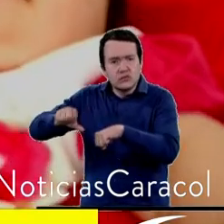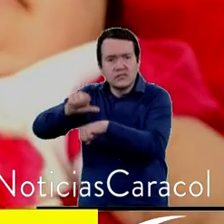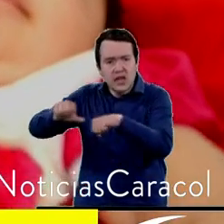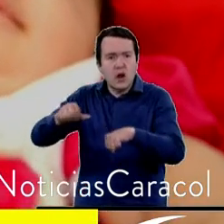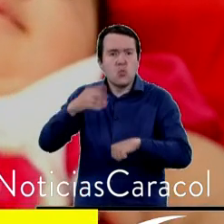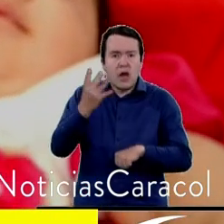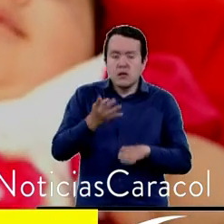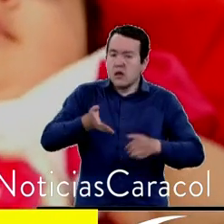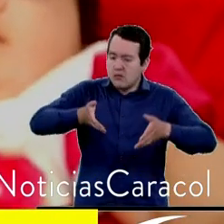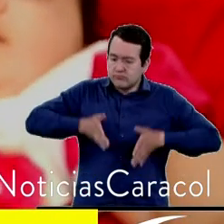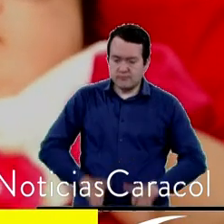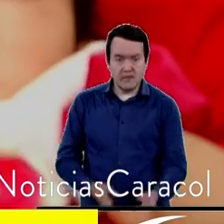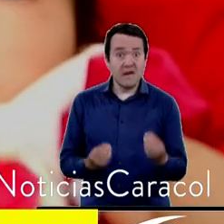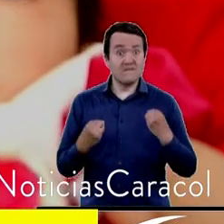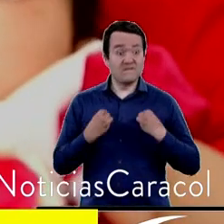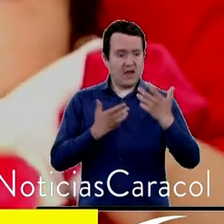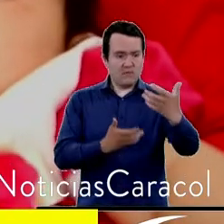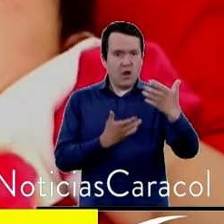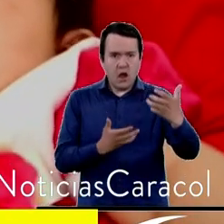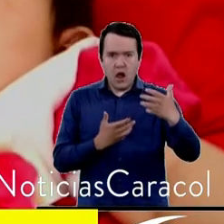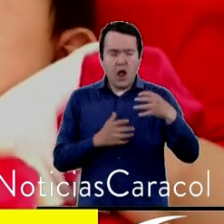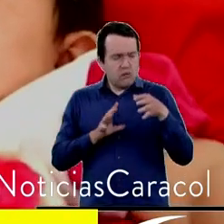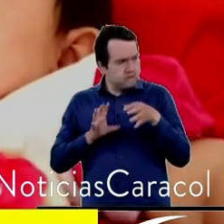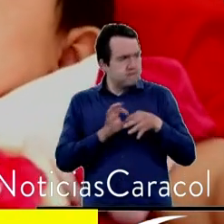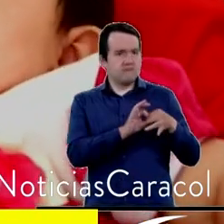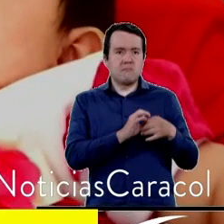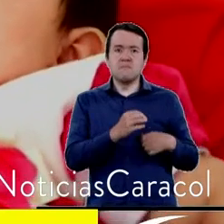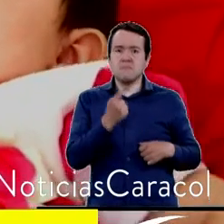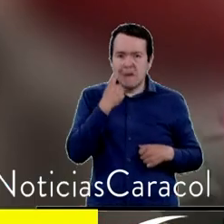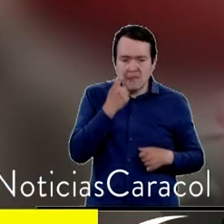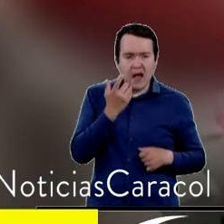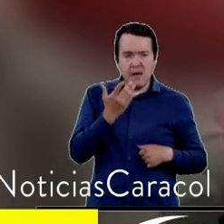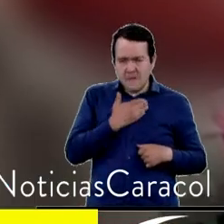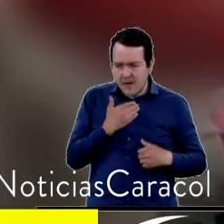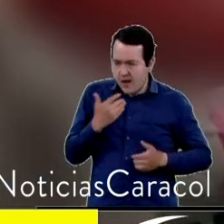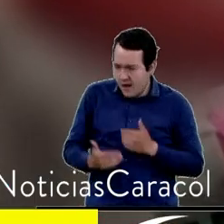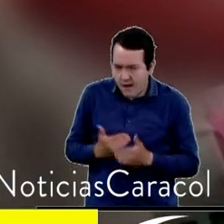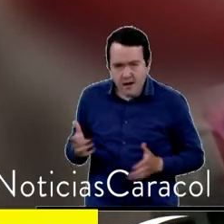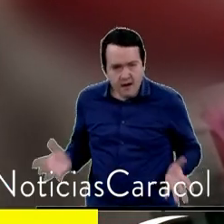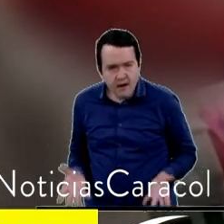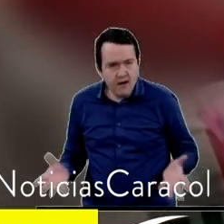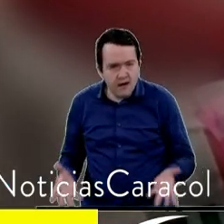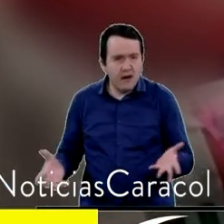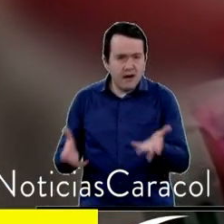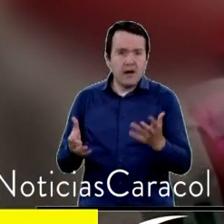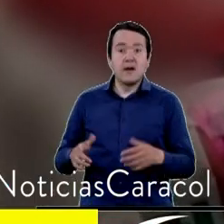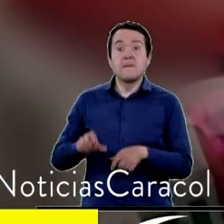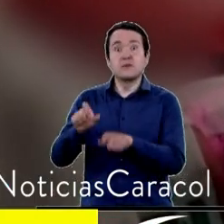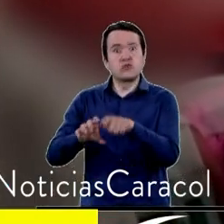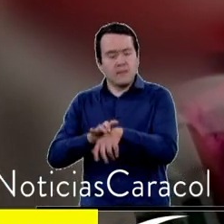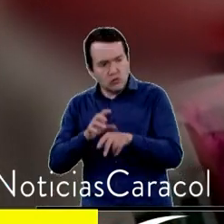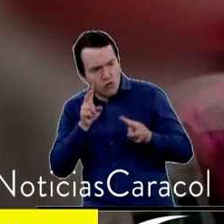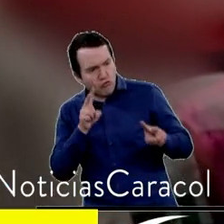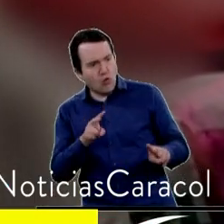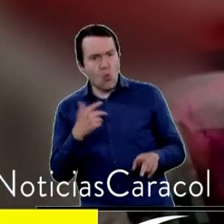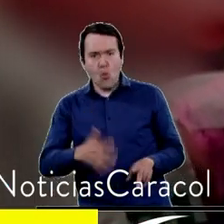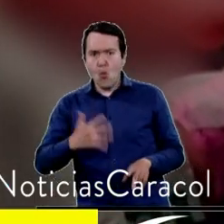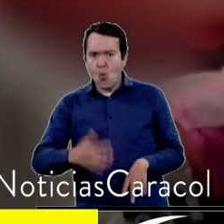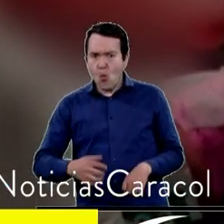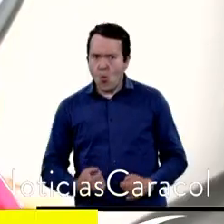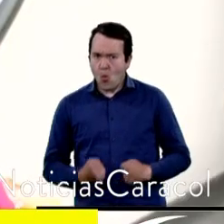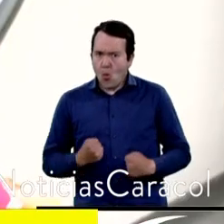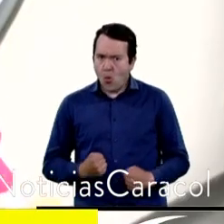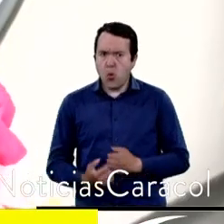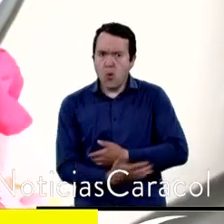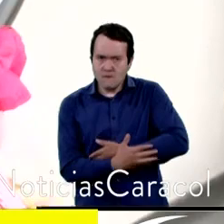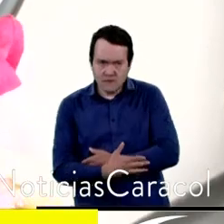a la vida y se convirtió en el motor de sus padres y del personal médico que desde la sala de neonatos admiraban su fortaleza. Al comienzo